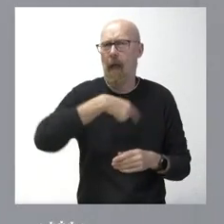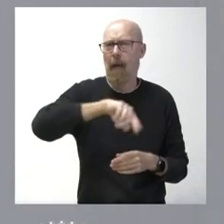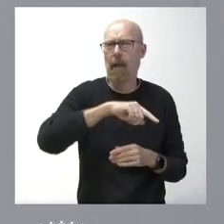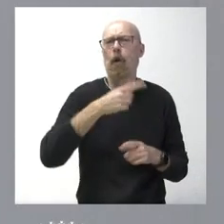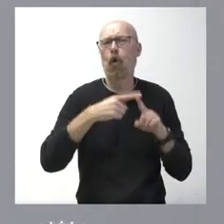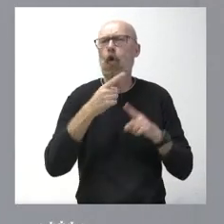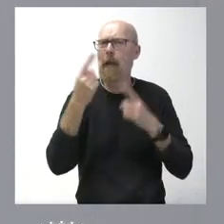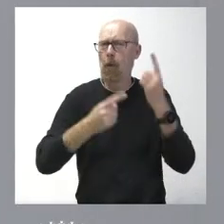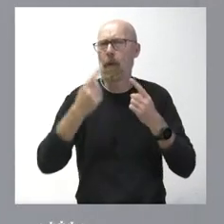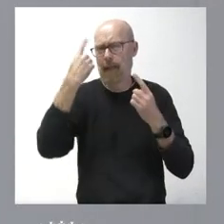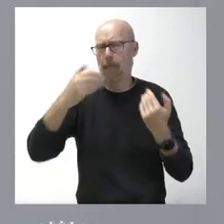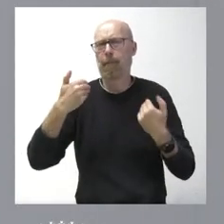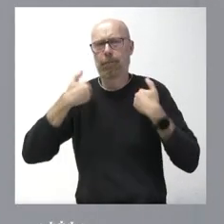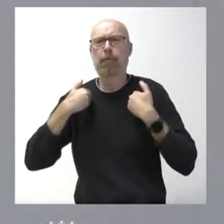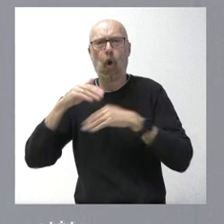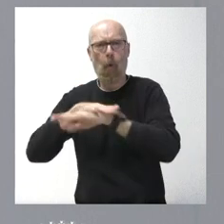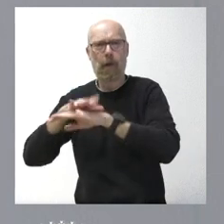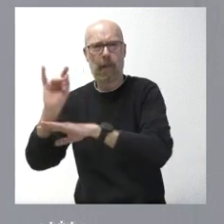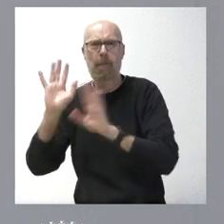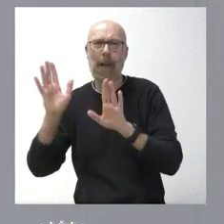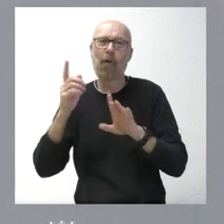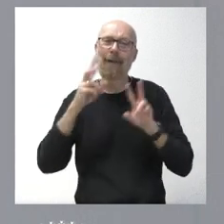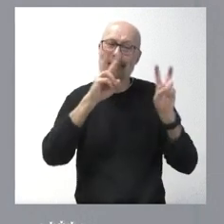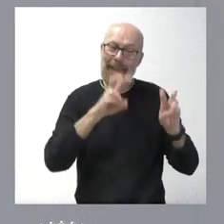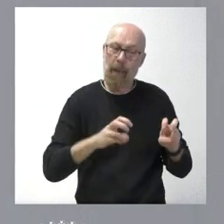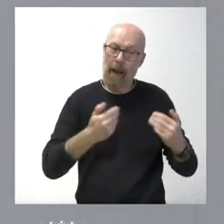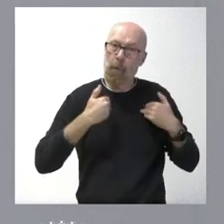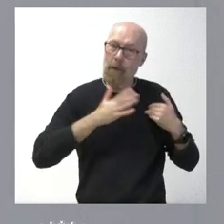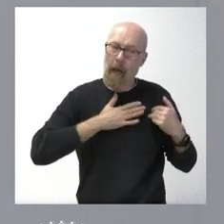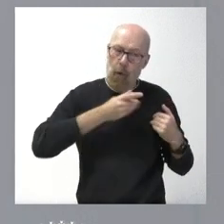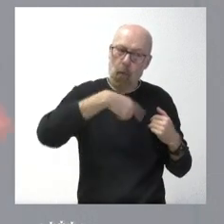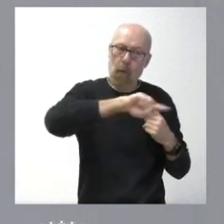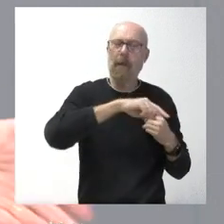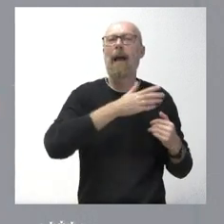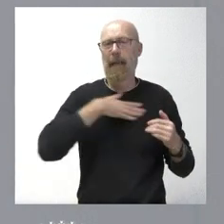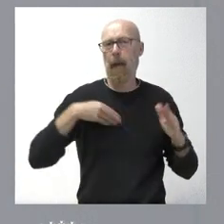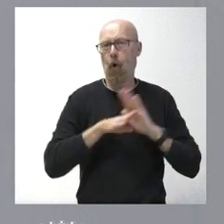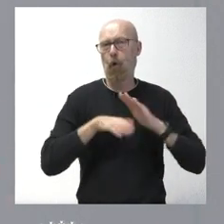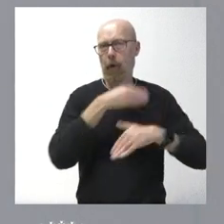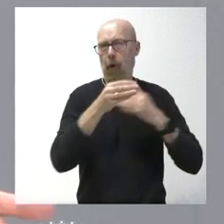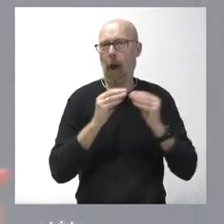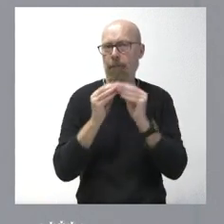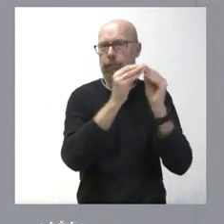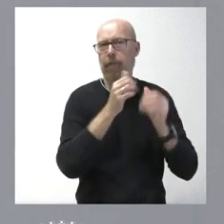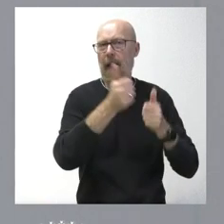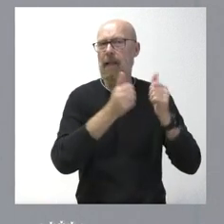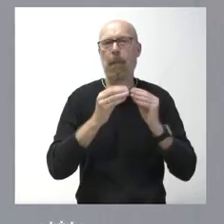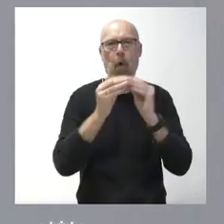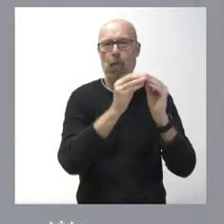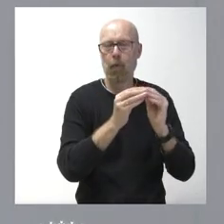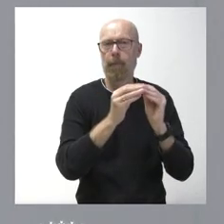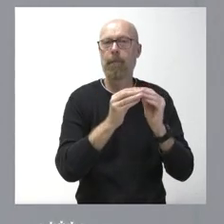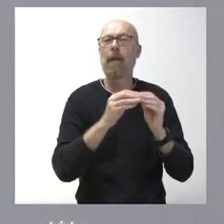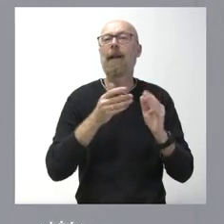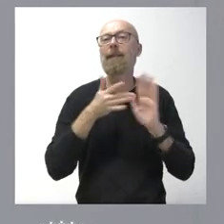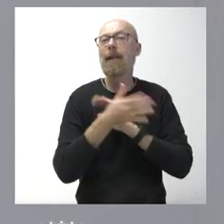corresponde fijar al gobierno pero en aquello que dependa de nosotros sí queremos avanzar a estabo común y qué supone estabo común por varias cosas en primer lugar que la